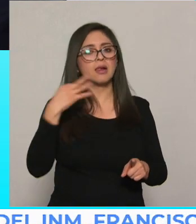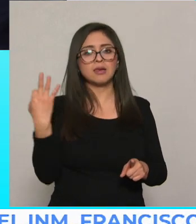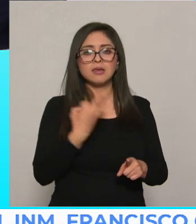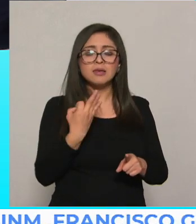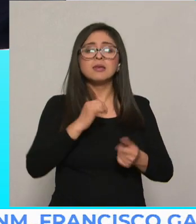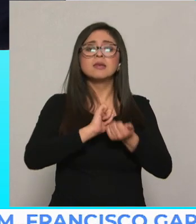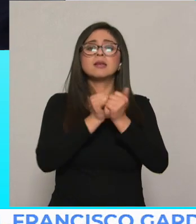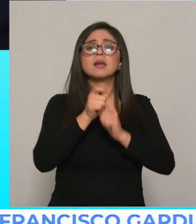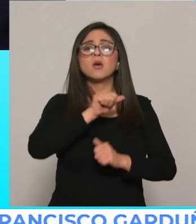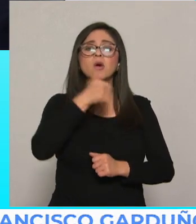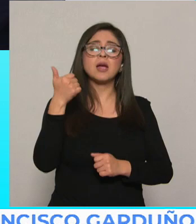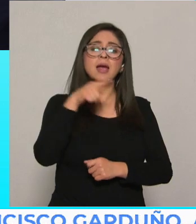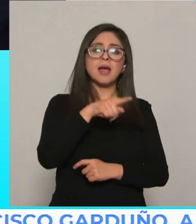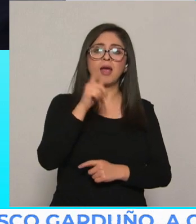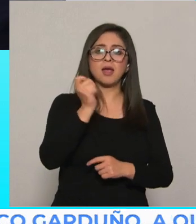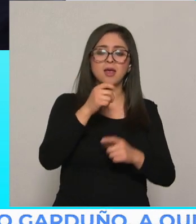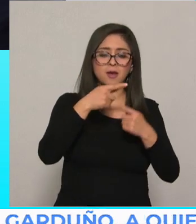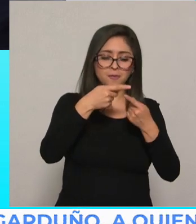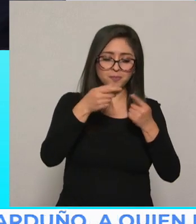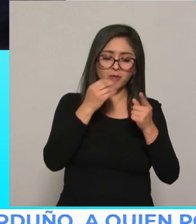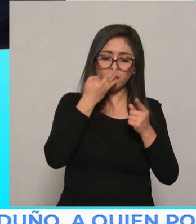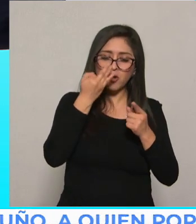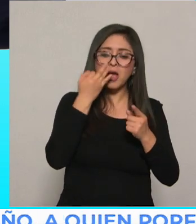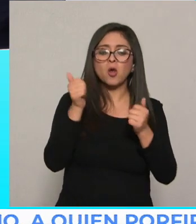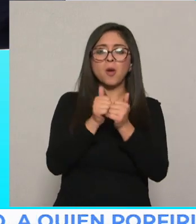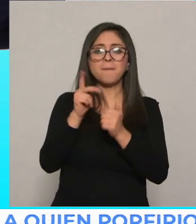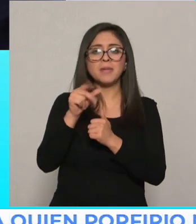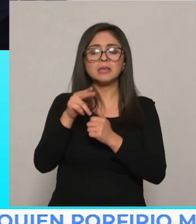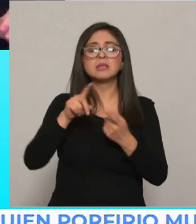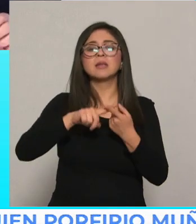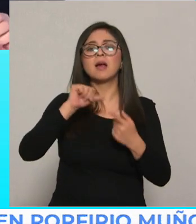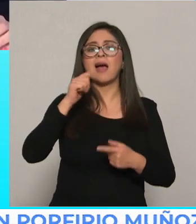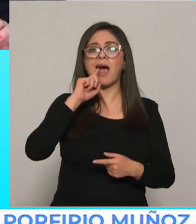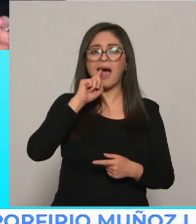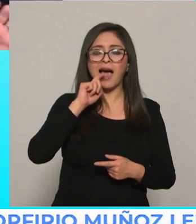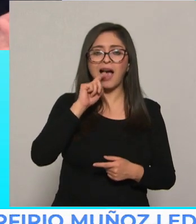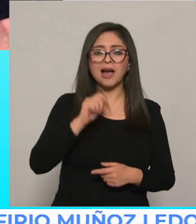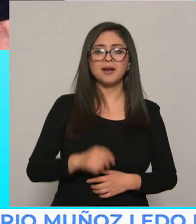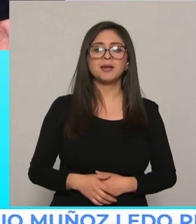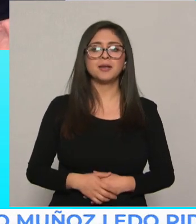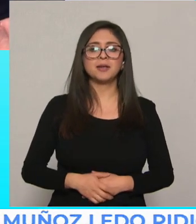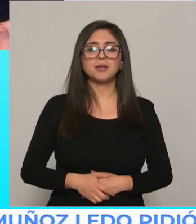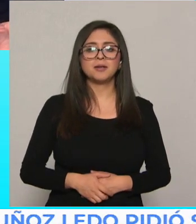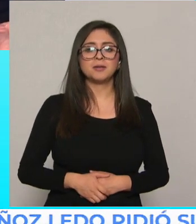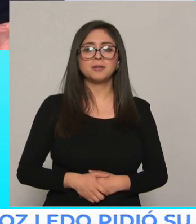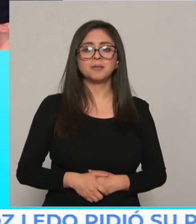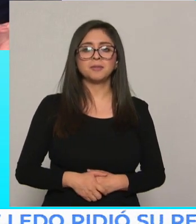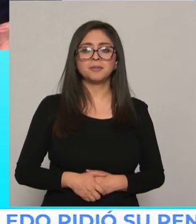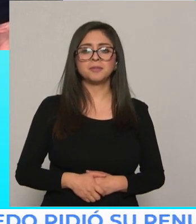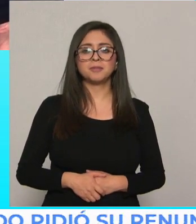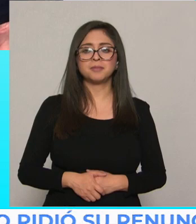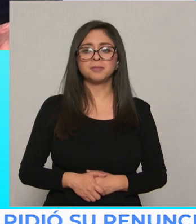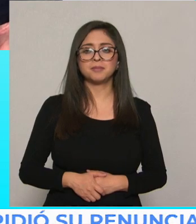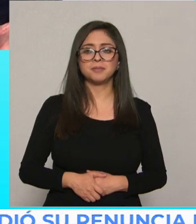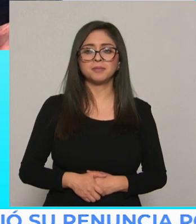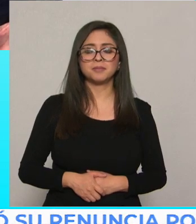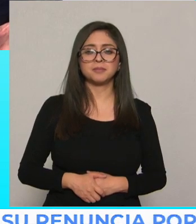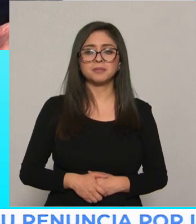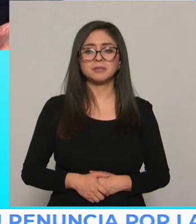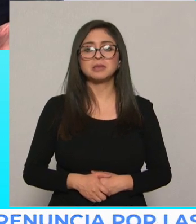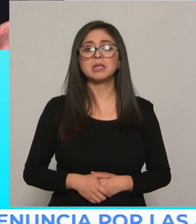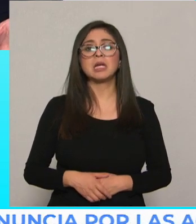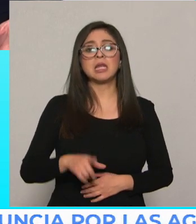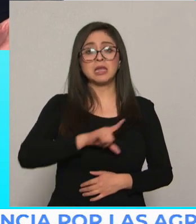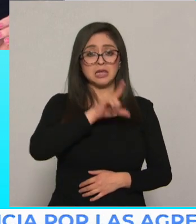de pasas, de rosas con pasas, de guayaba, bastantes. Los que te quieras. Pues sí, y de hecho ya vamos a llevar algunos para